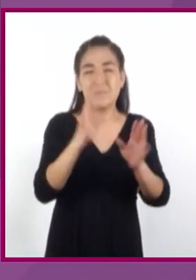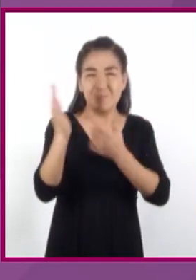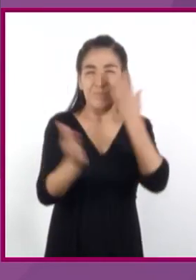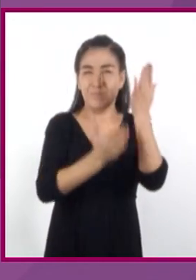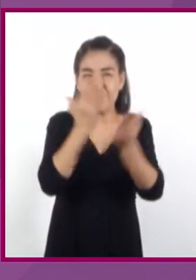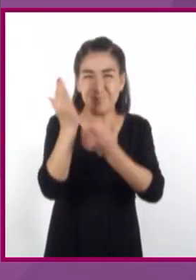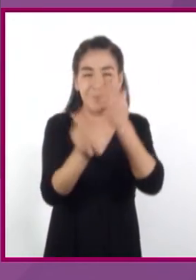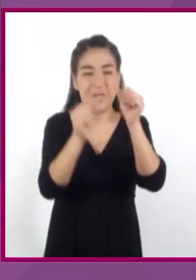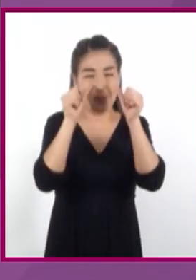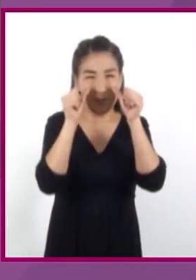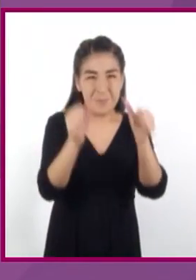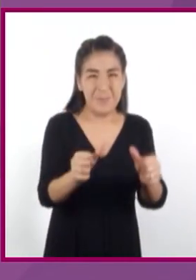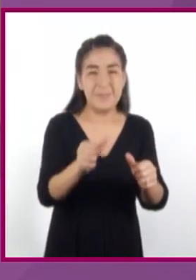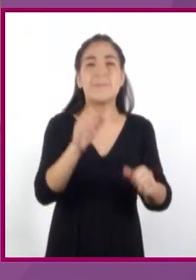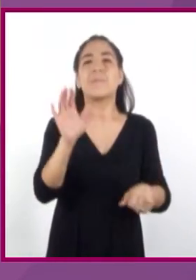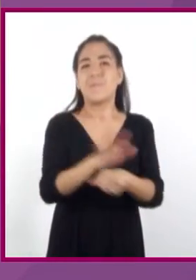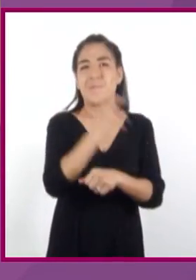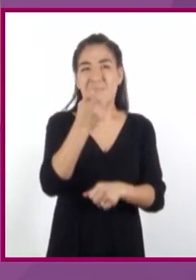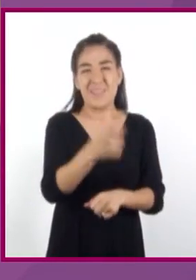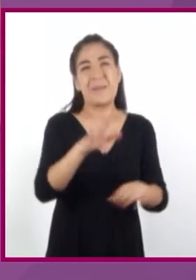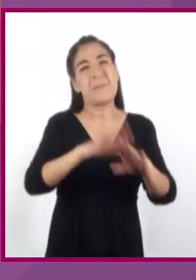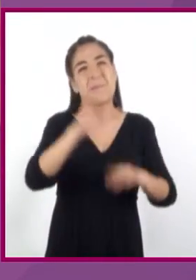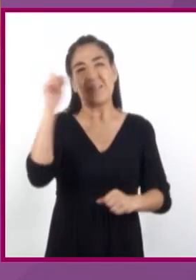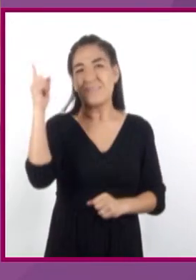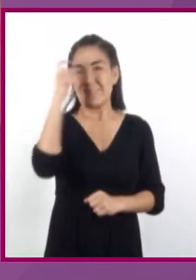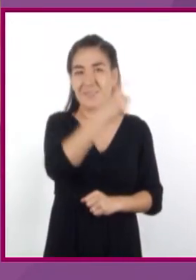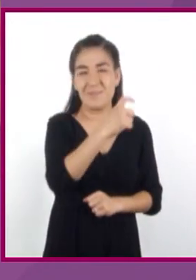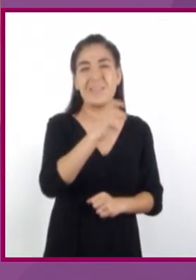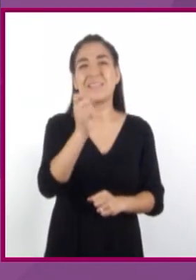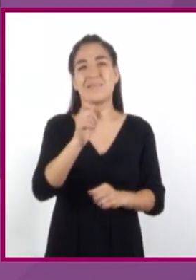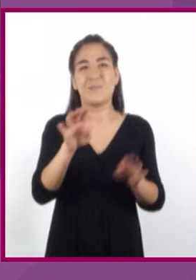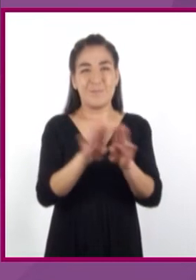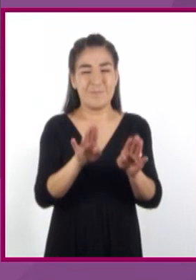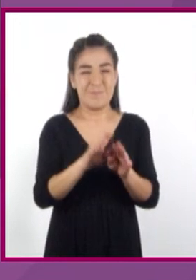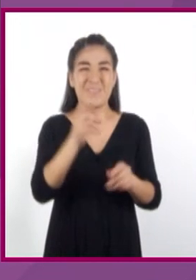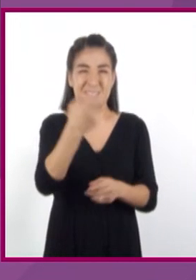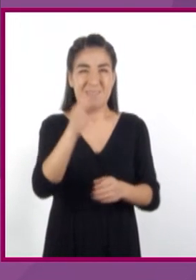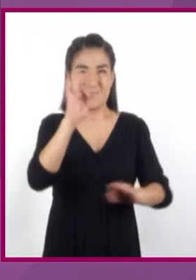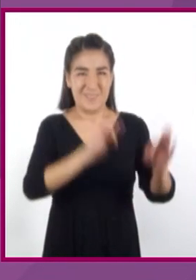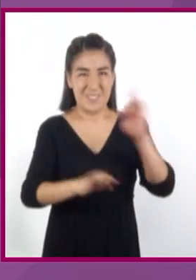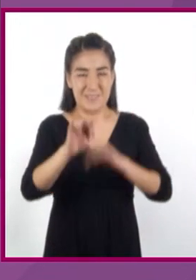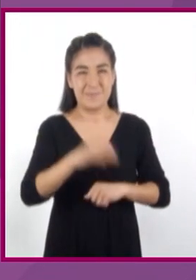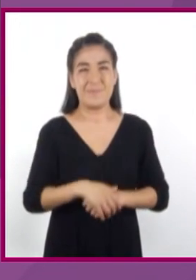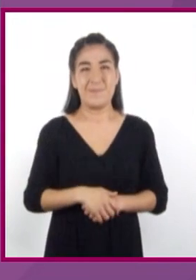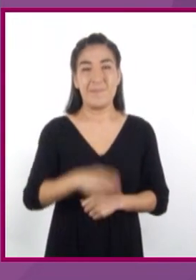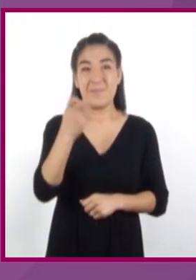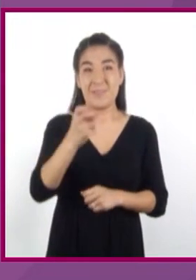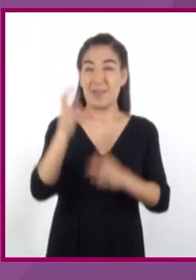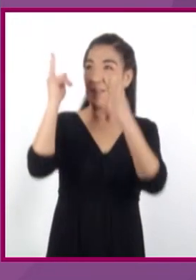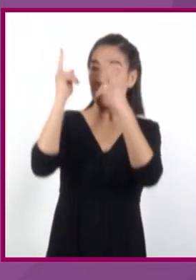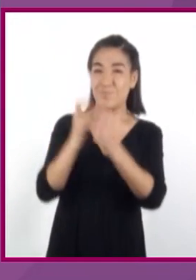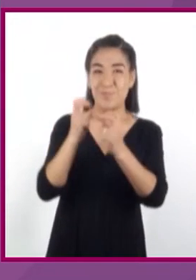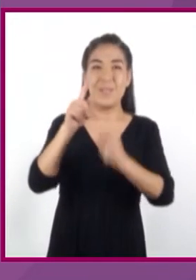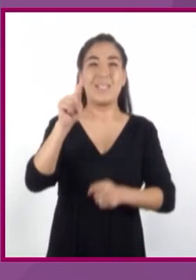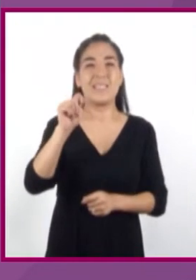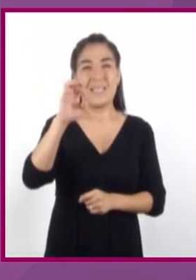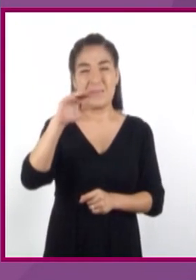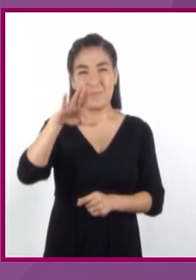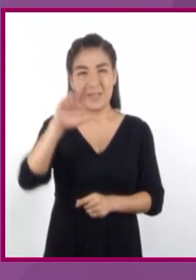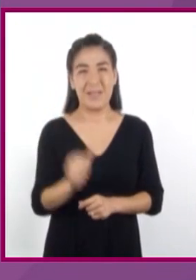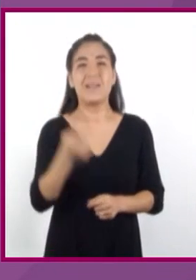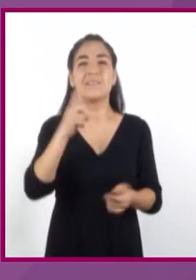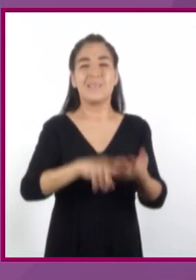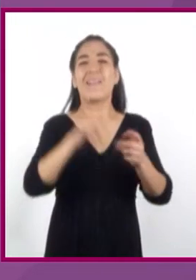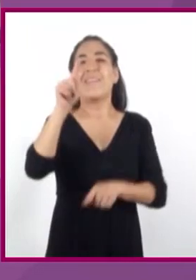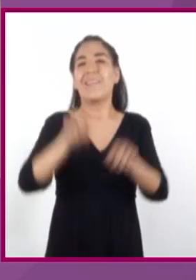gran atención por ser uno de los más complejos fenómenos físicos. La radiación térmica depende de la naturaleza del